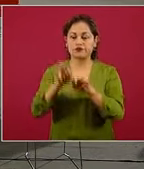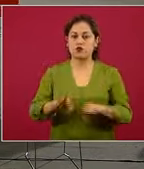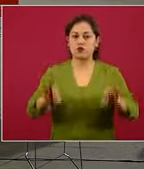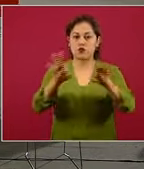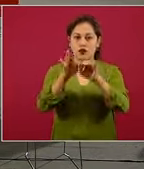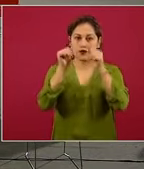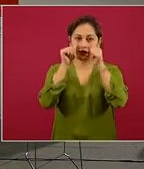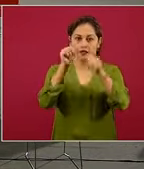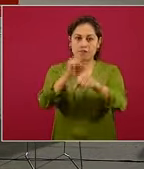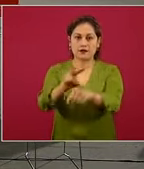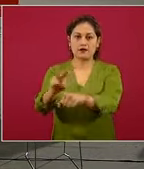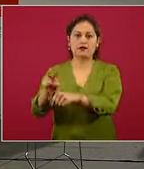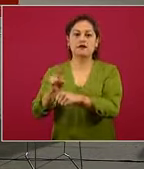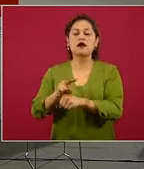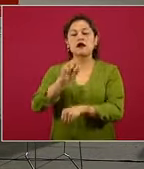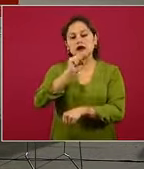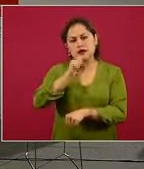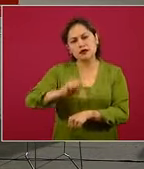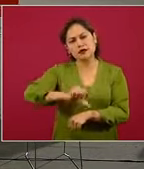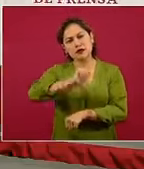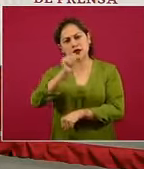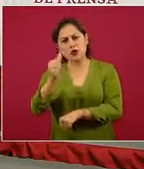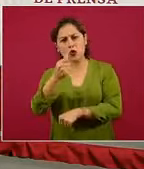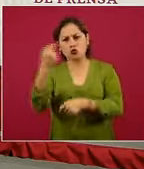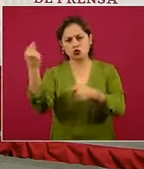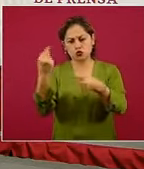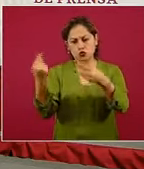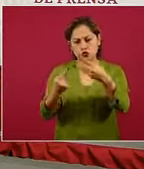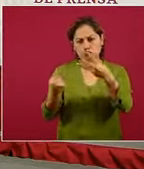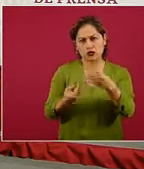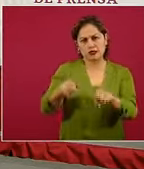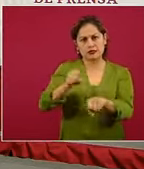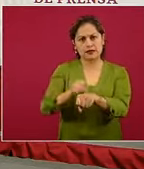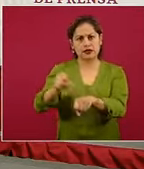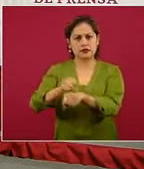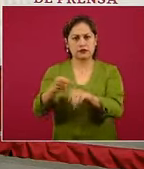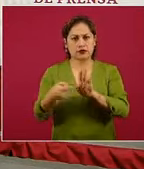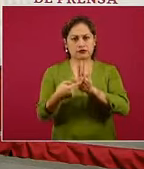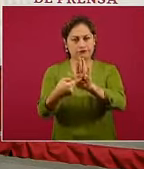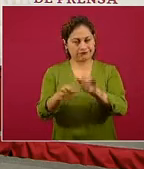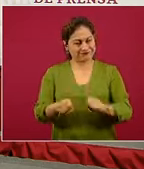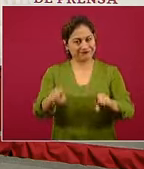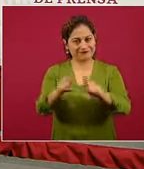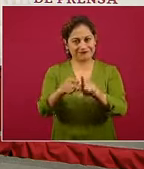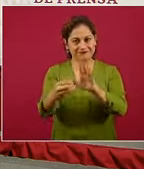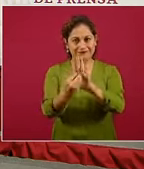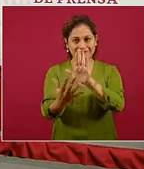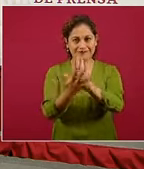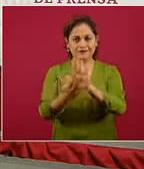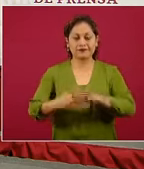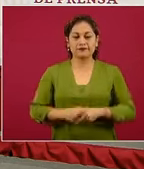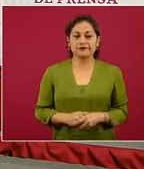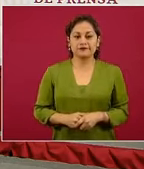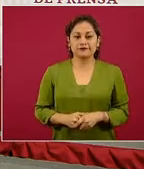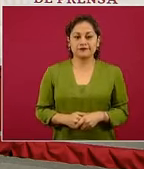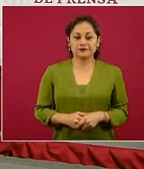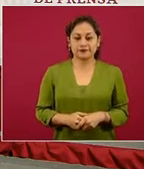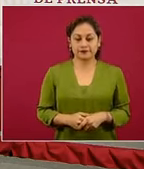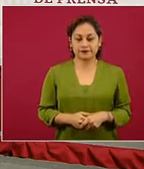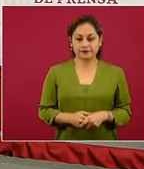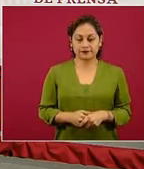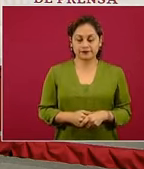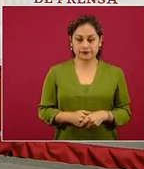que presentamos de manera semanal. Vamos entonces a tomar,